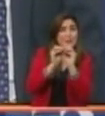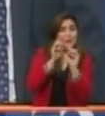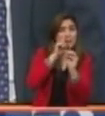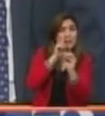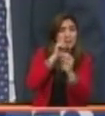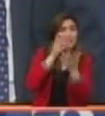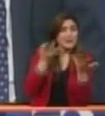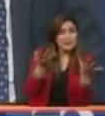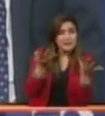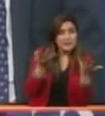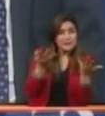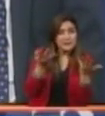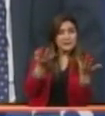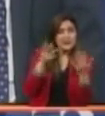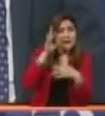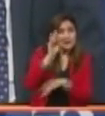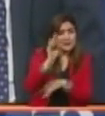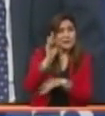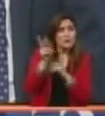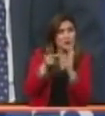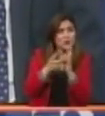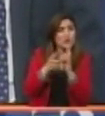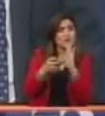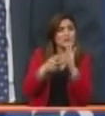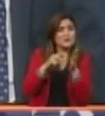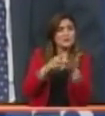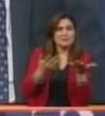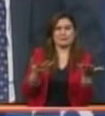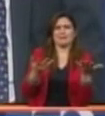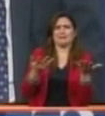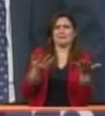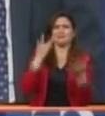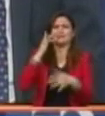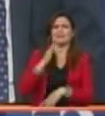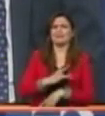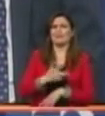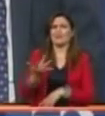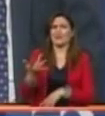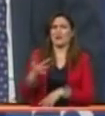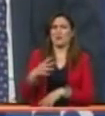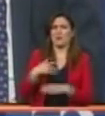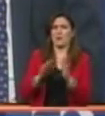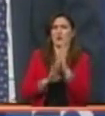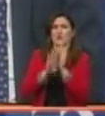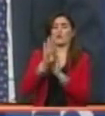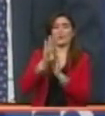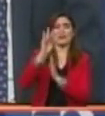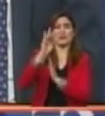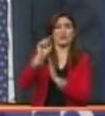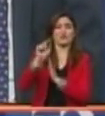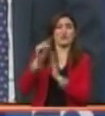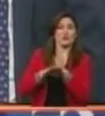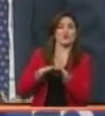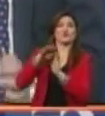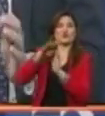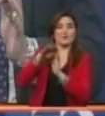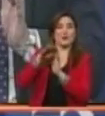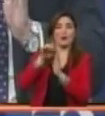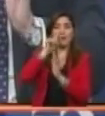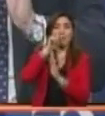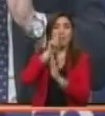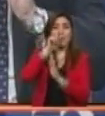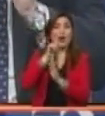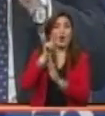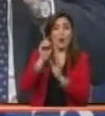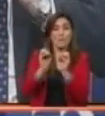decir, incrementar el empleo 7 puntos, ¿no suena un poco contradictorio? ¿Se podrá lograr? Yo creo que forma